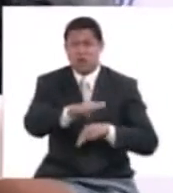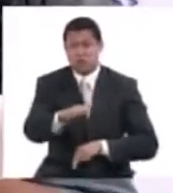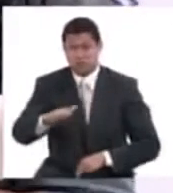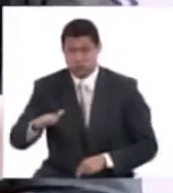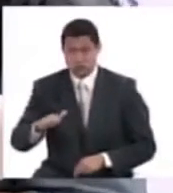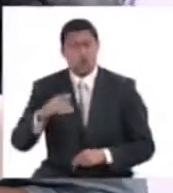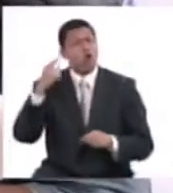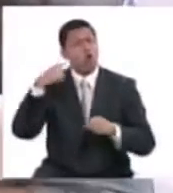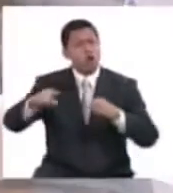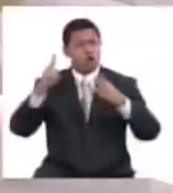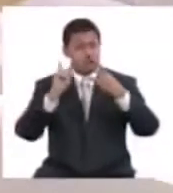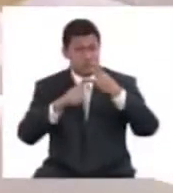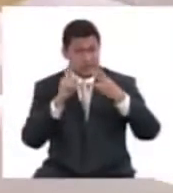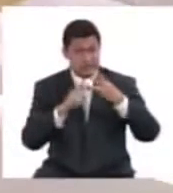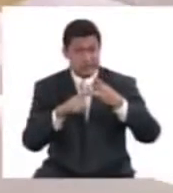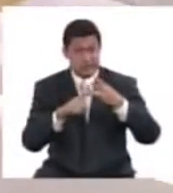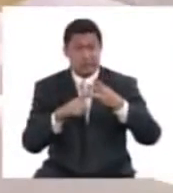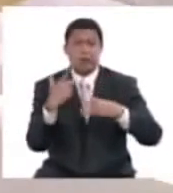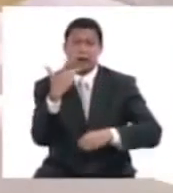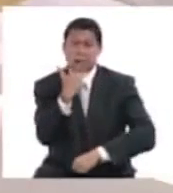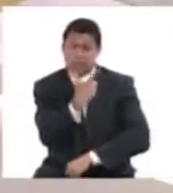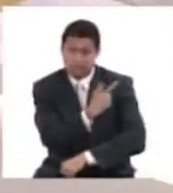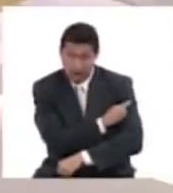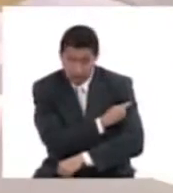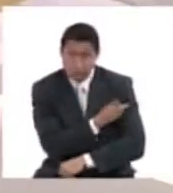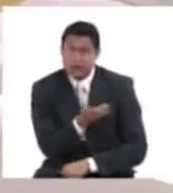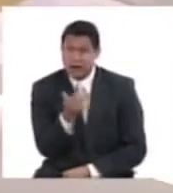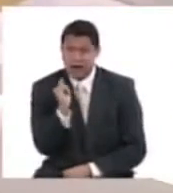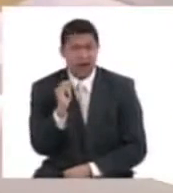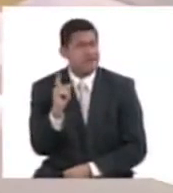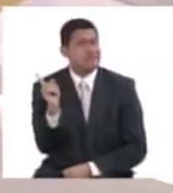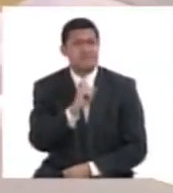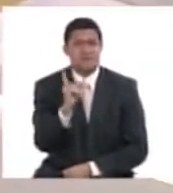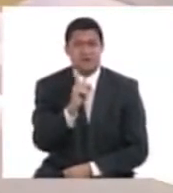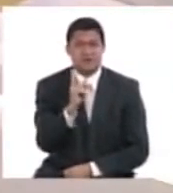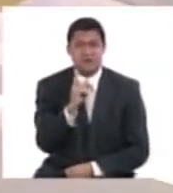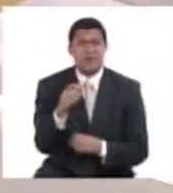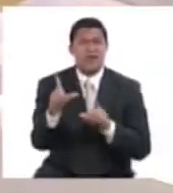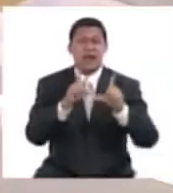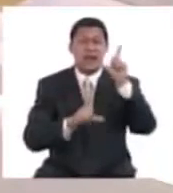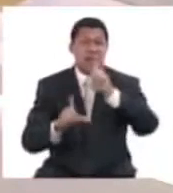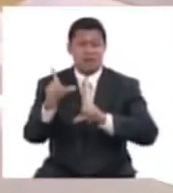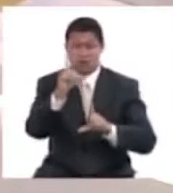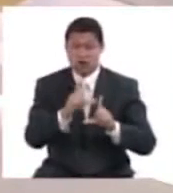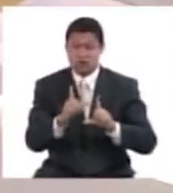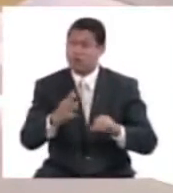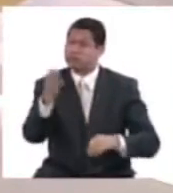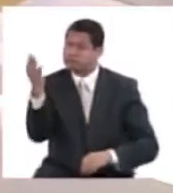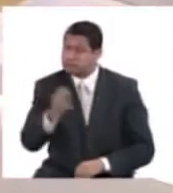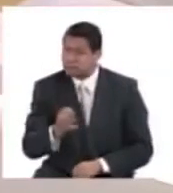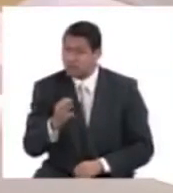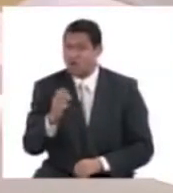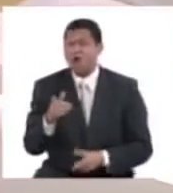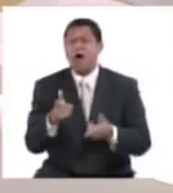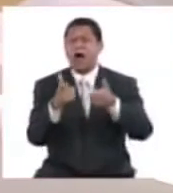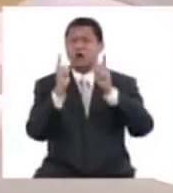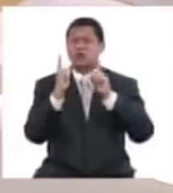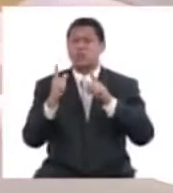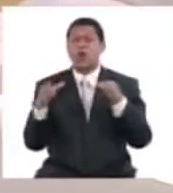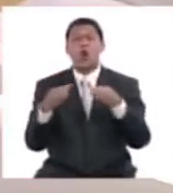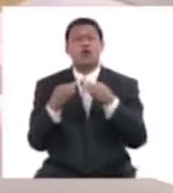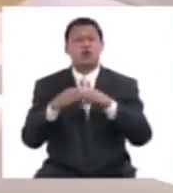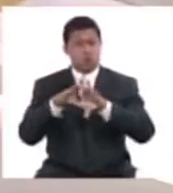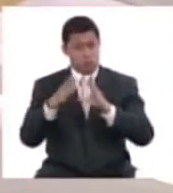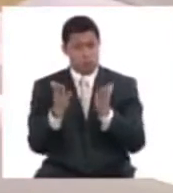Y el otro factor puede ser que la vacuna que esté disponible no sea de laboratorios realmente confiables o autorizados por la